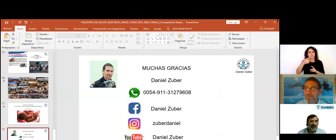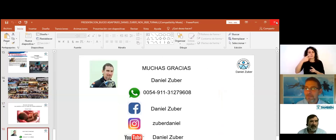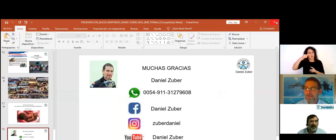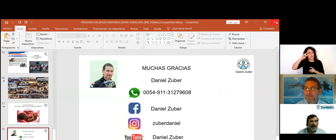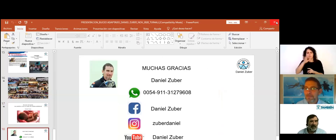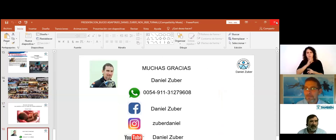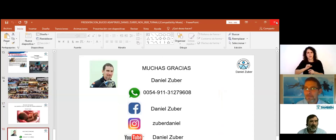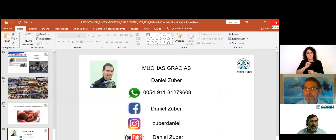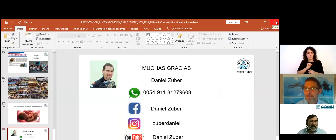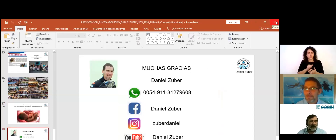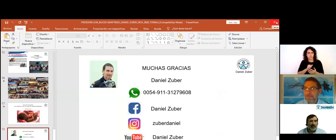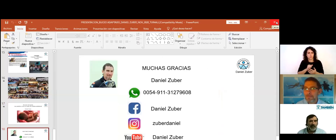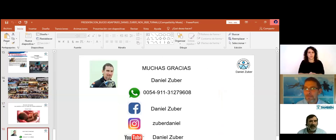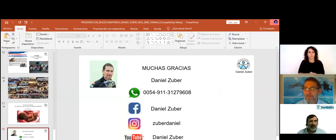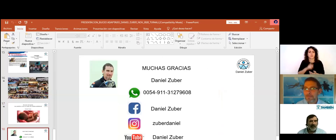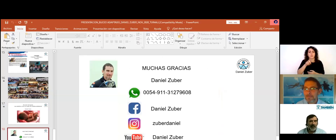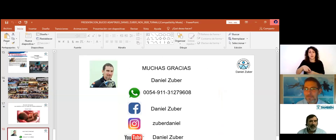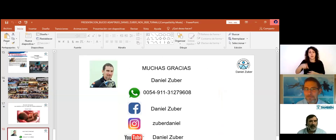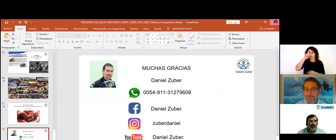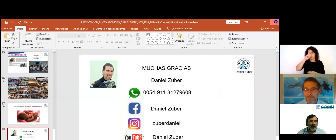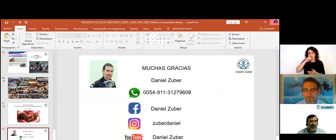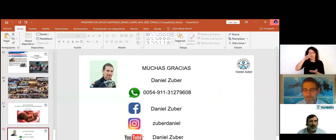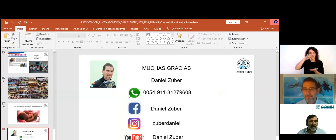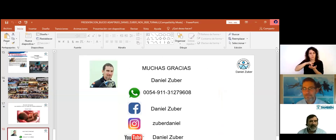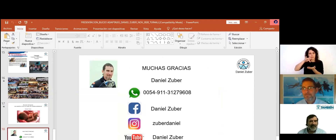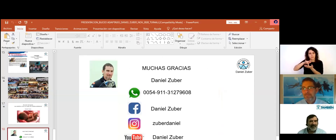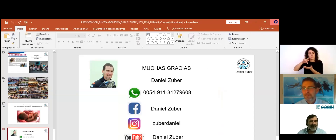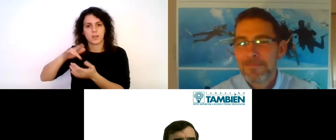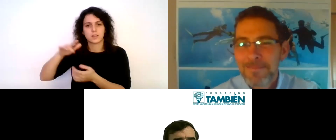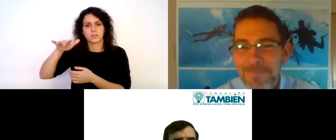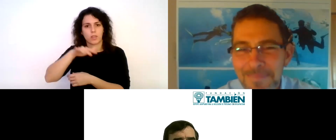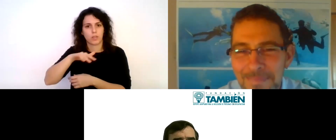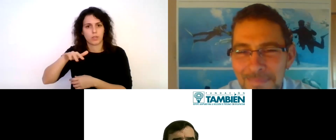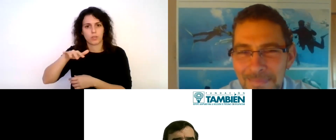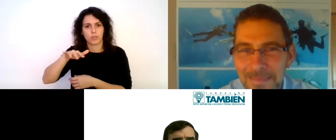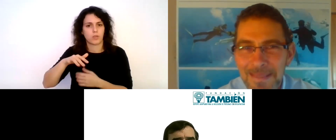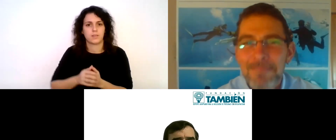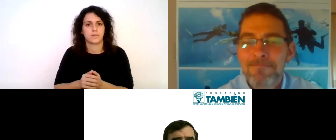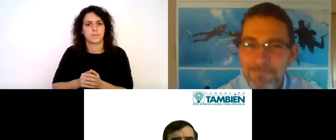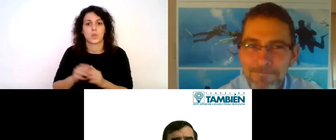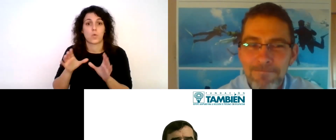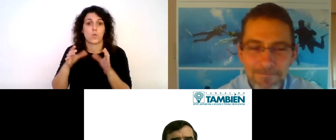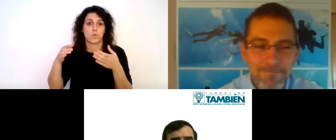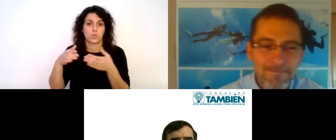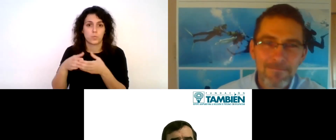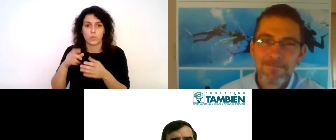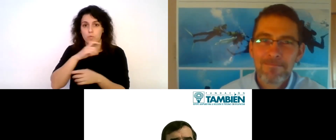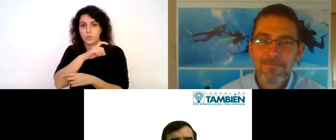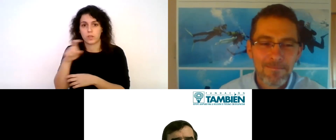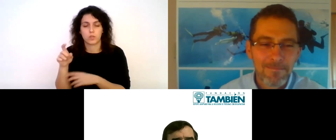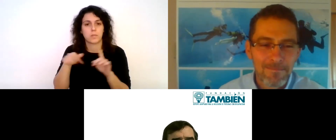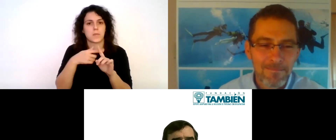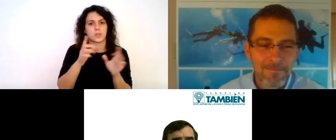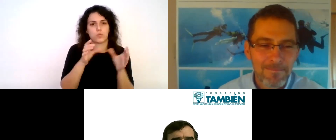y rememorar esos días magníficos por ahí por la Zoría con todo el equipo de la Fundación y tu compañía